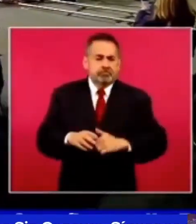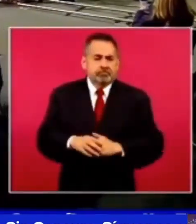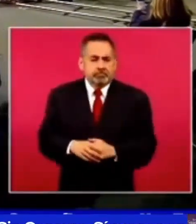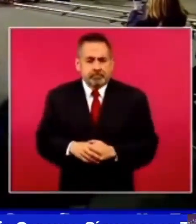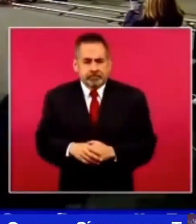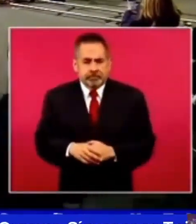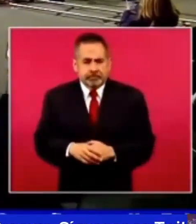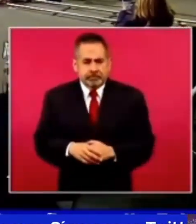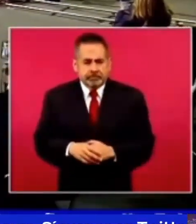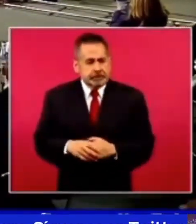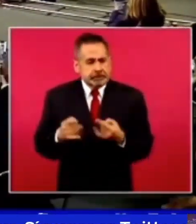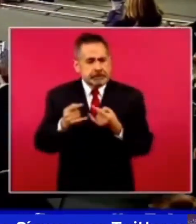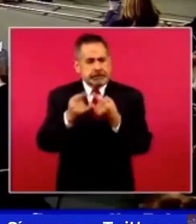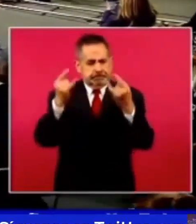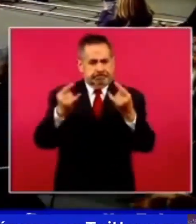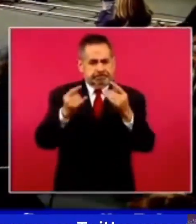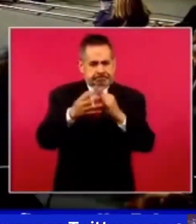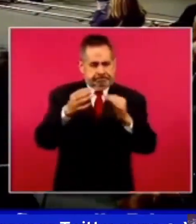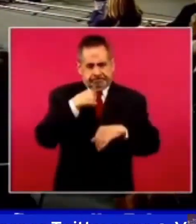Haciendo un poco de historia,